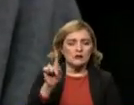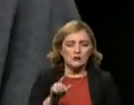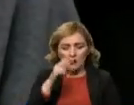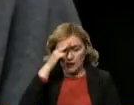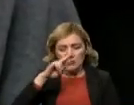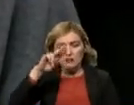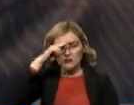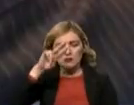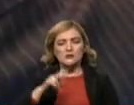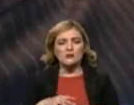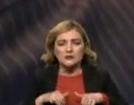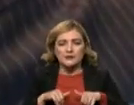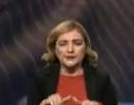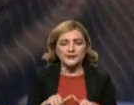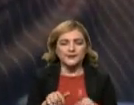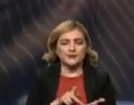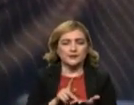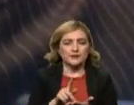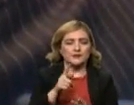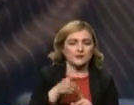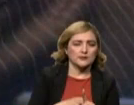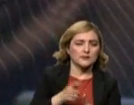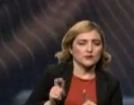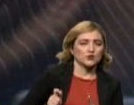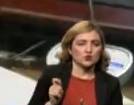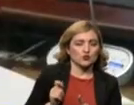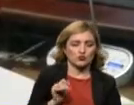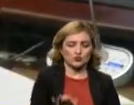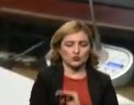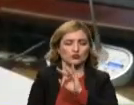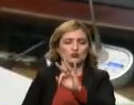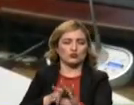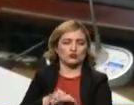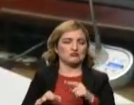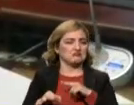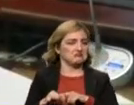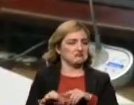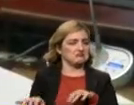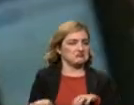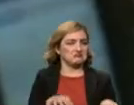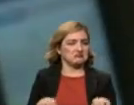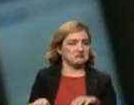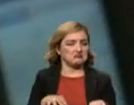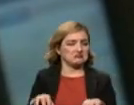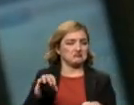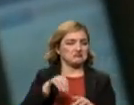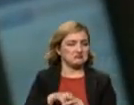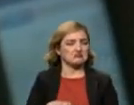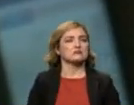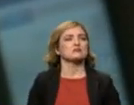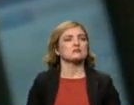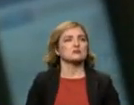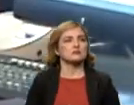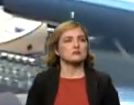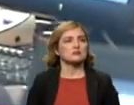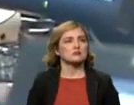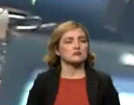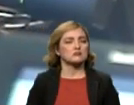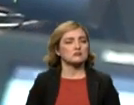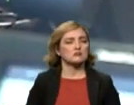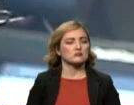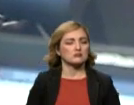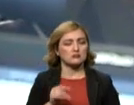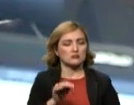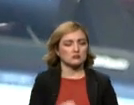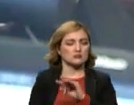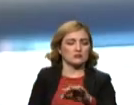Es decir, seguirán sin recibir su salario y sus alternos seguirán al frente de las actividades en el Parlamento. A esto se suma que los